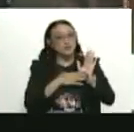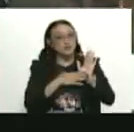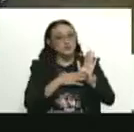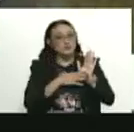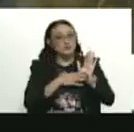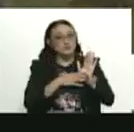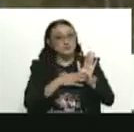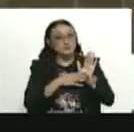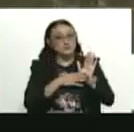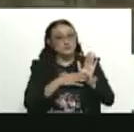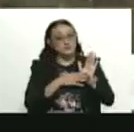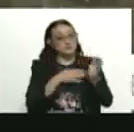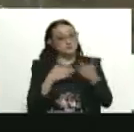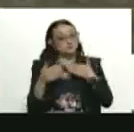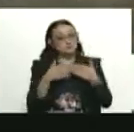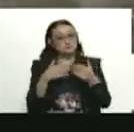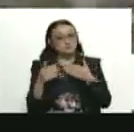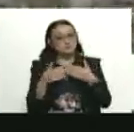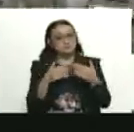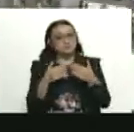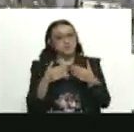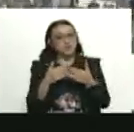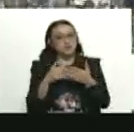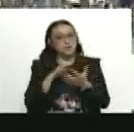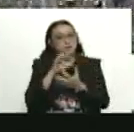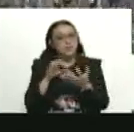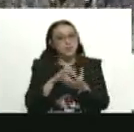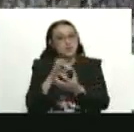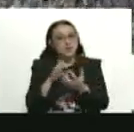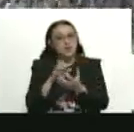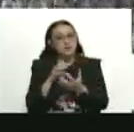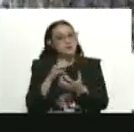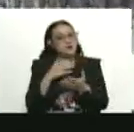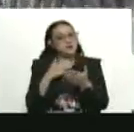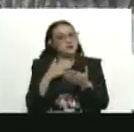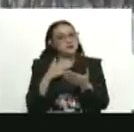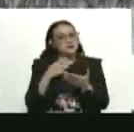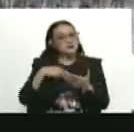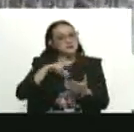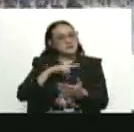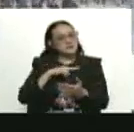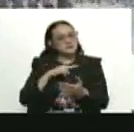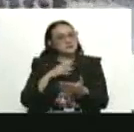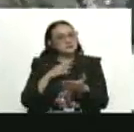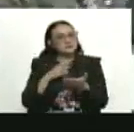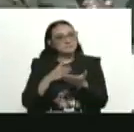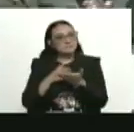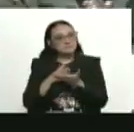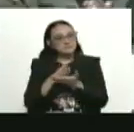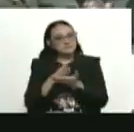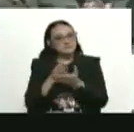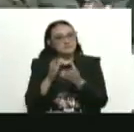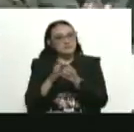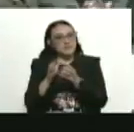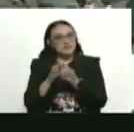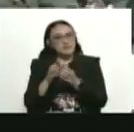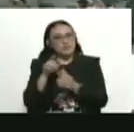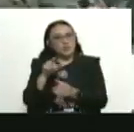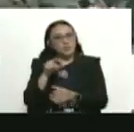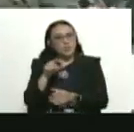Venezuela. Sin importar las vicisitudes que tengamos que enfrentar, pertenecemos a una organización